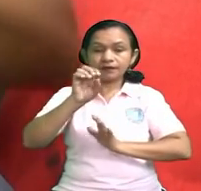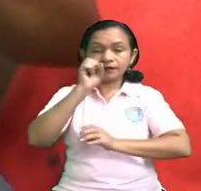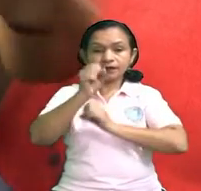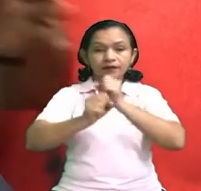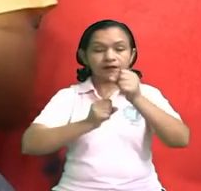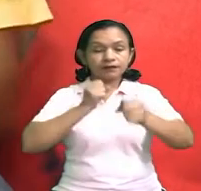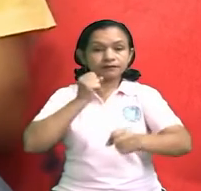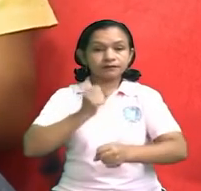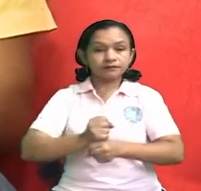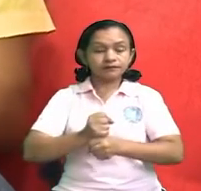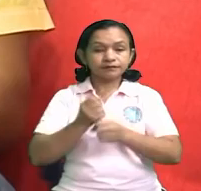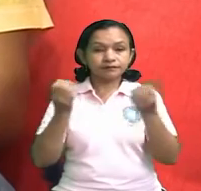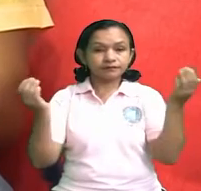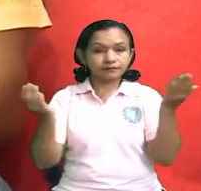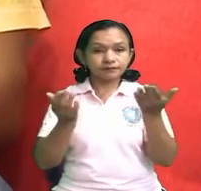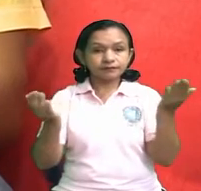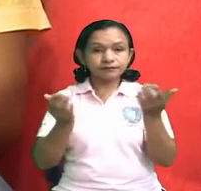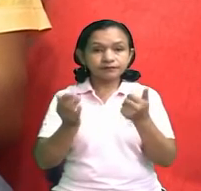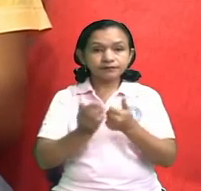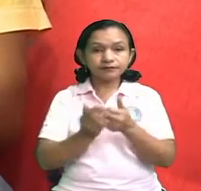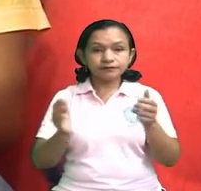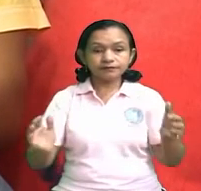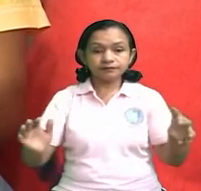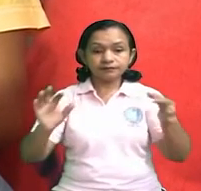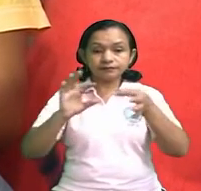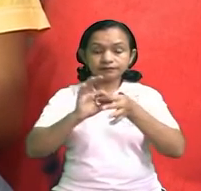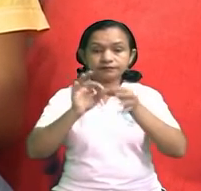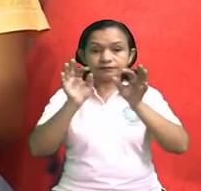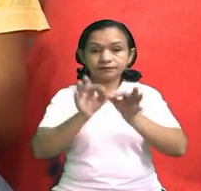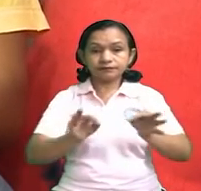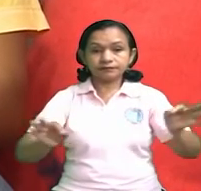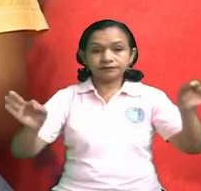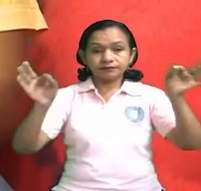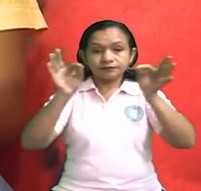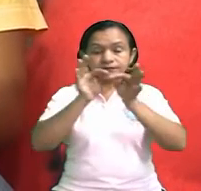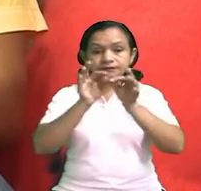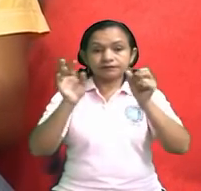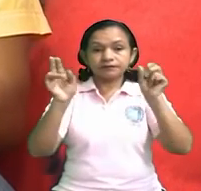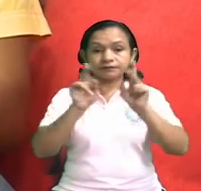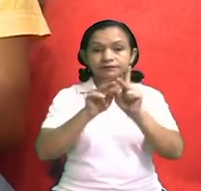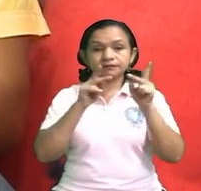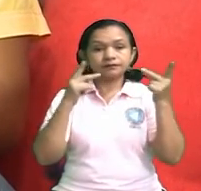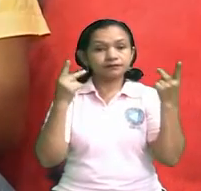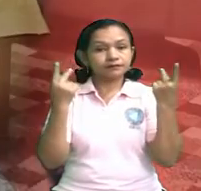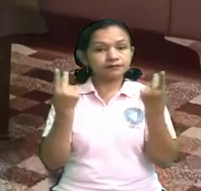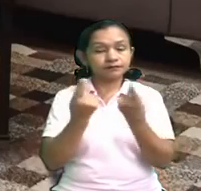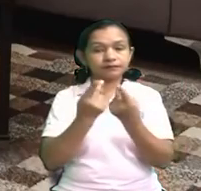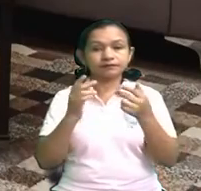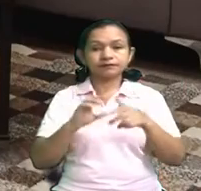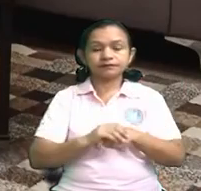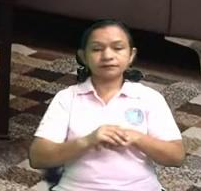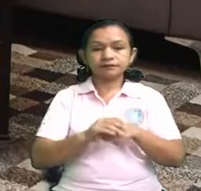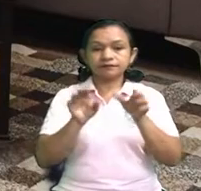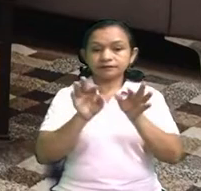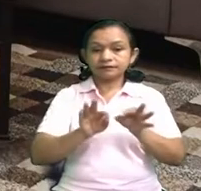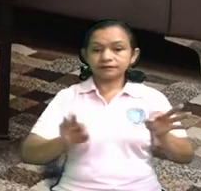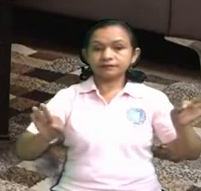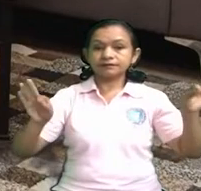para una unidad tan importante para todo país, para todo pueblo. Es